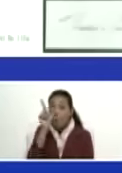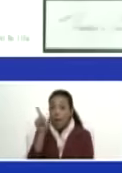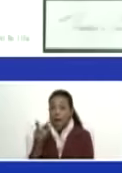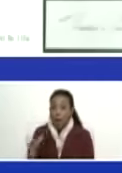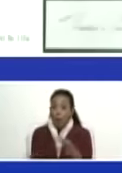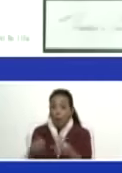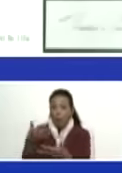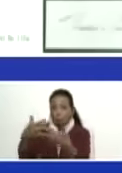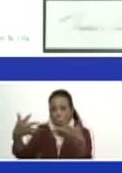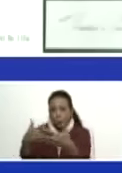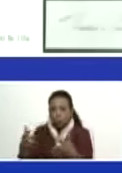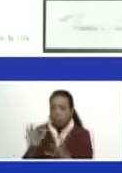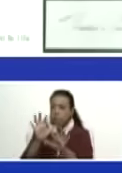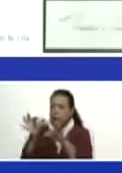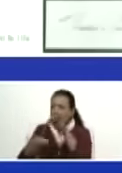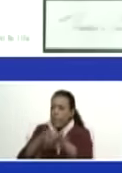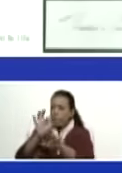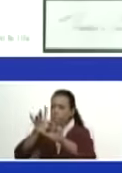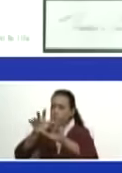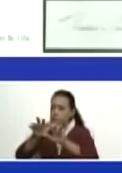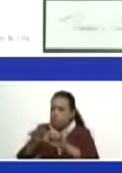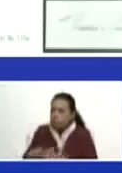dejó